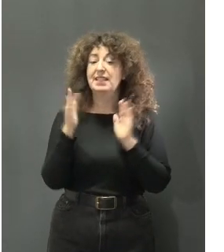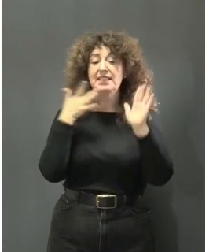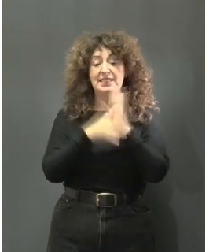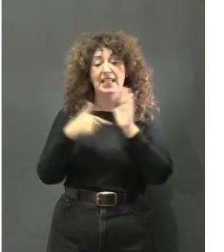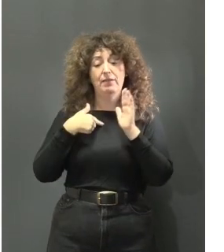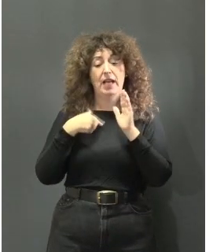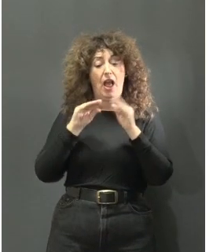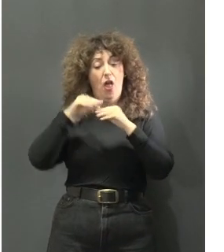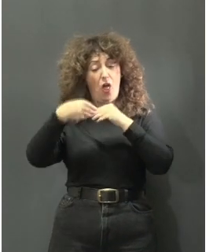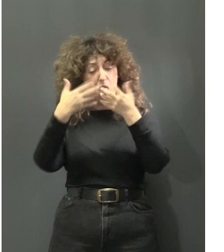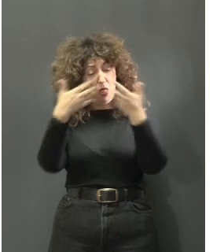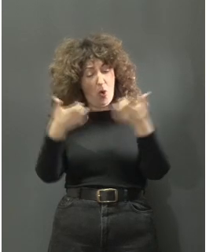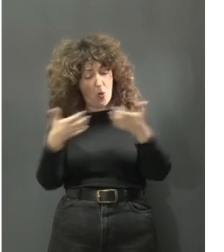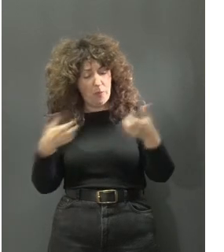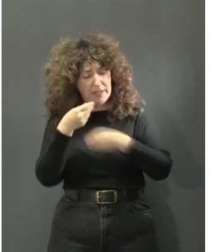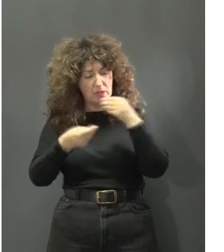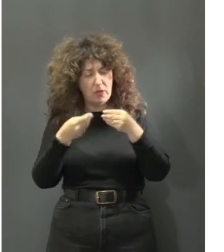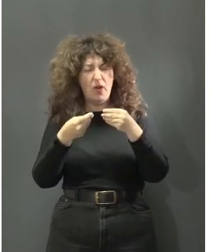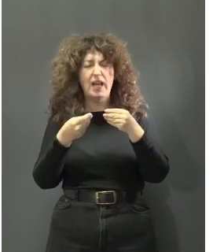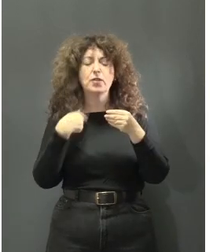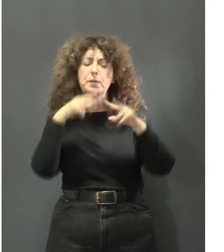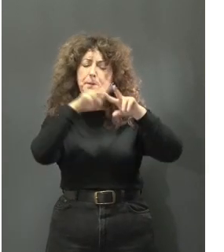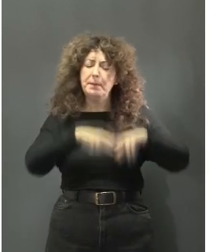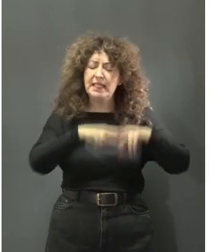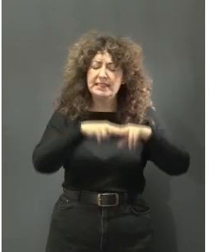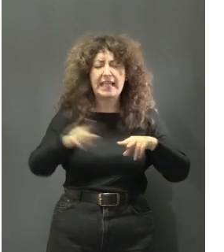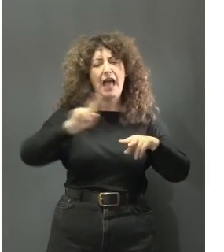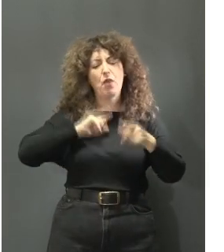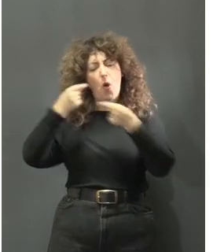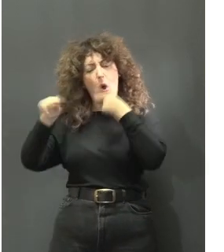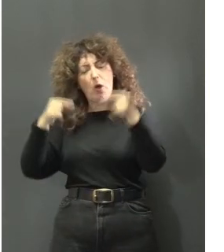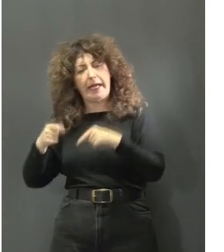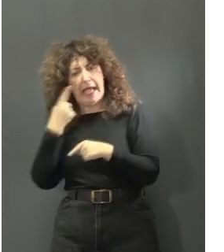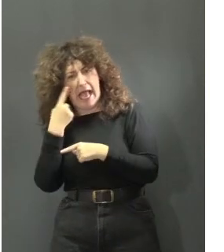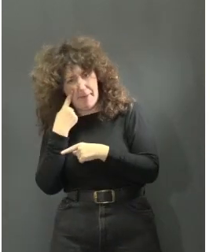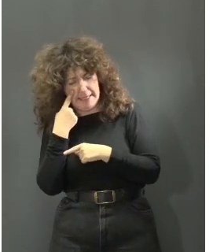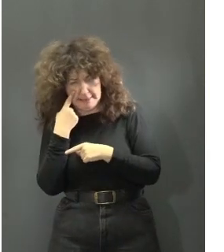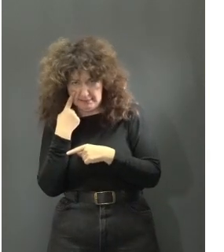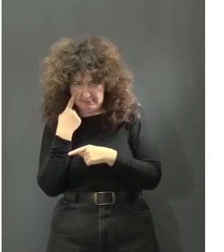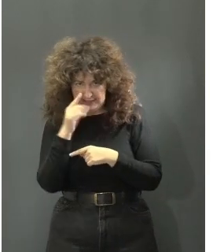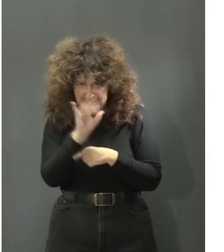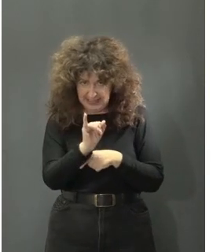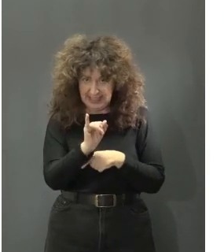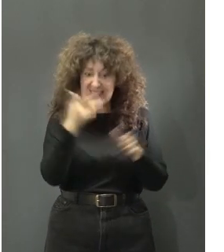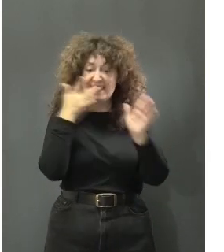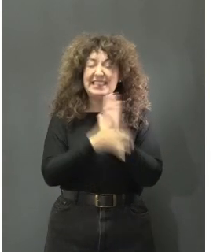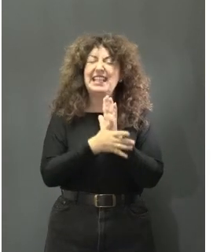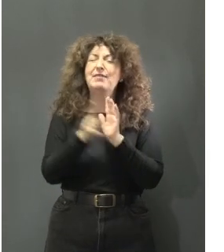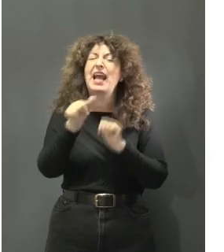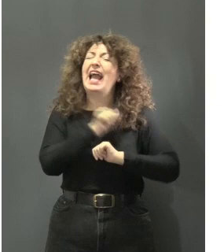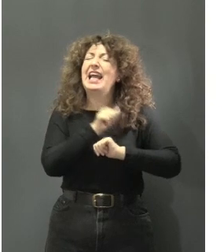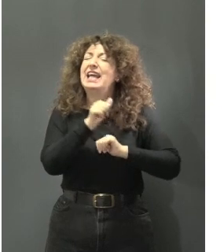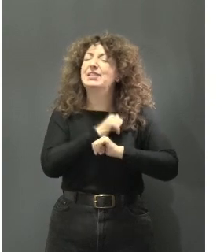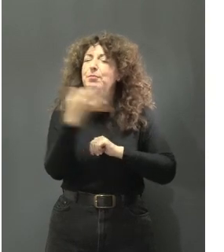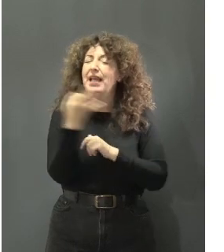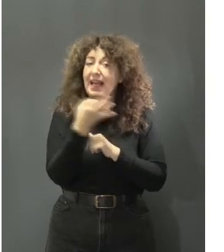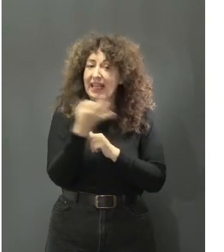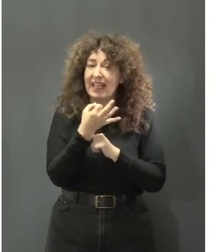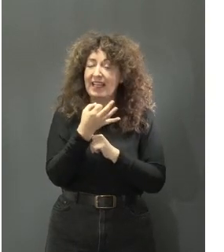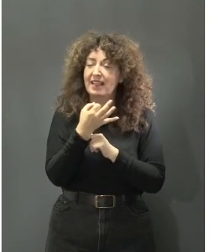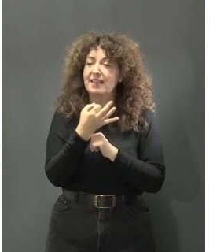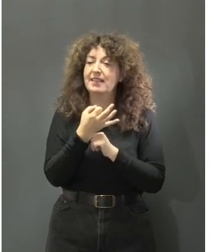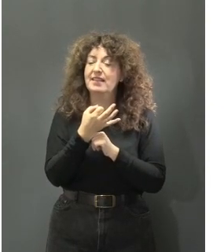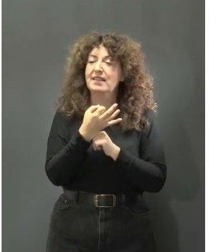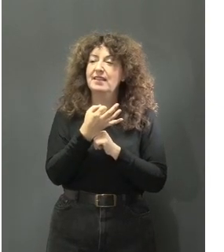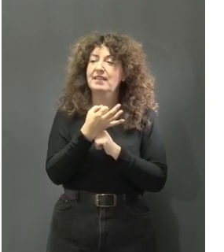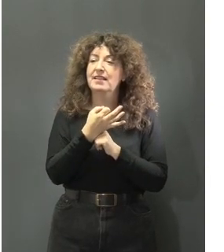este documento, le echas un vistazo y me lo corriges. Es decir, que lo que tú esperas es que este tipo